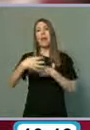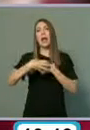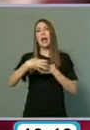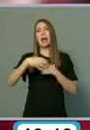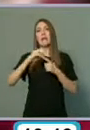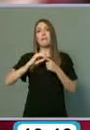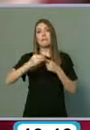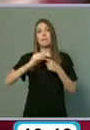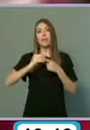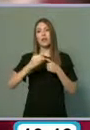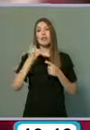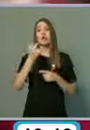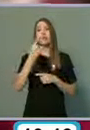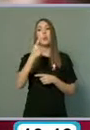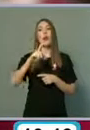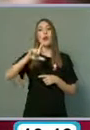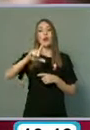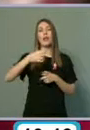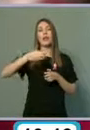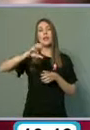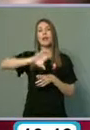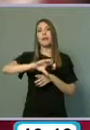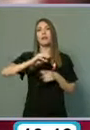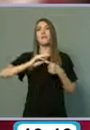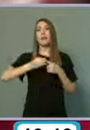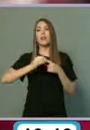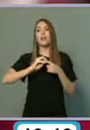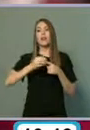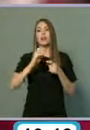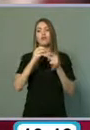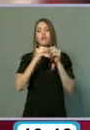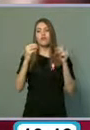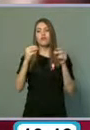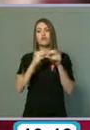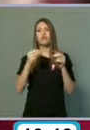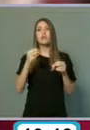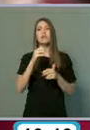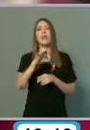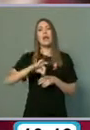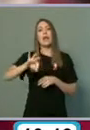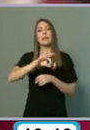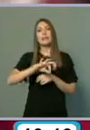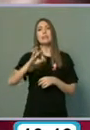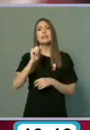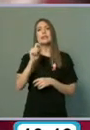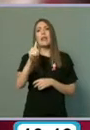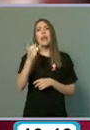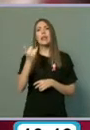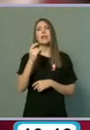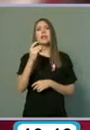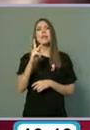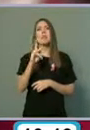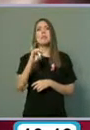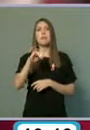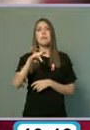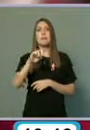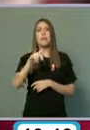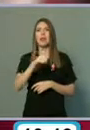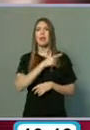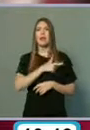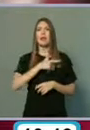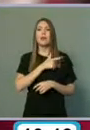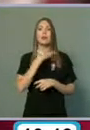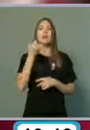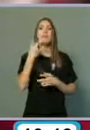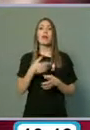de frijoles cocidos y enteros, Así es, aceite para freír. sal y pimienta al gusto, Además, Pame, vamos a necesitar para servir media